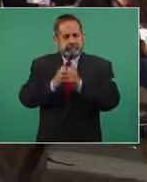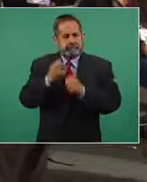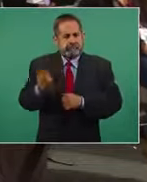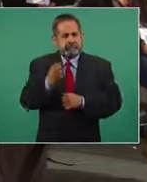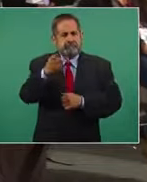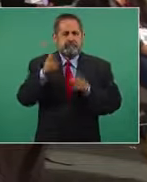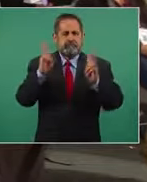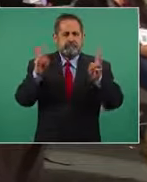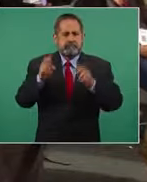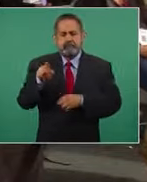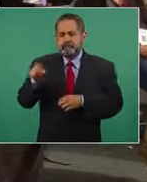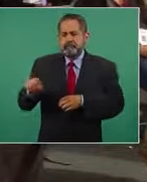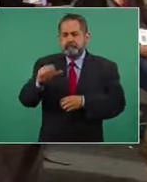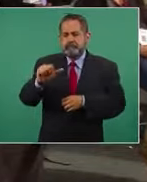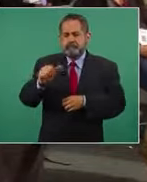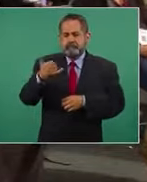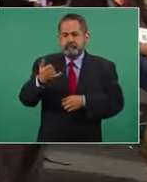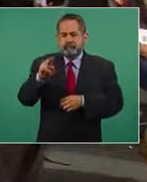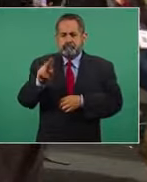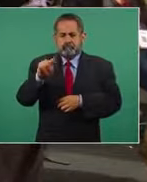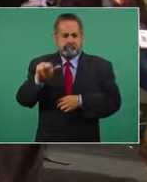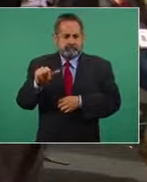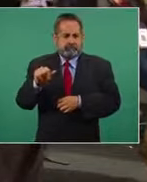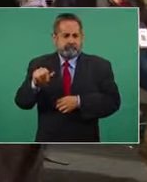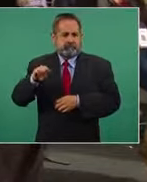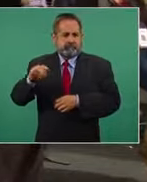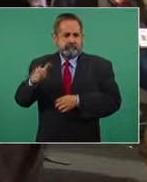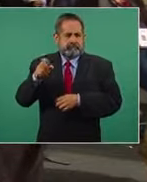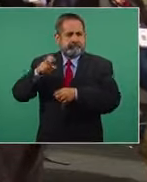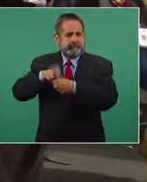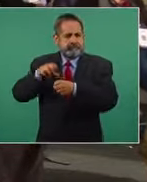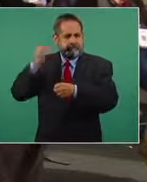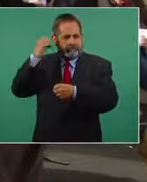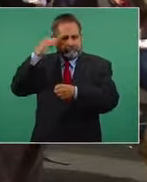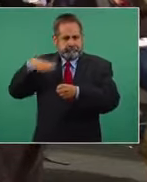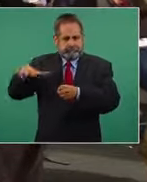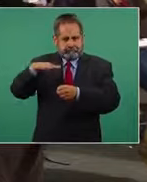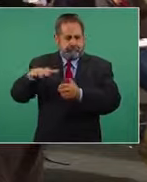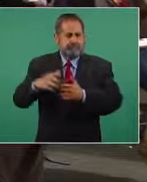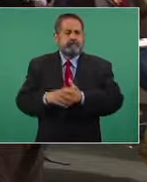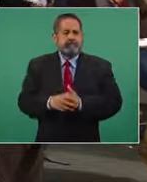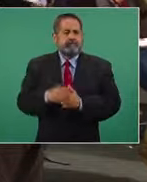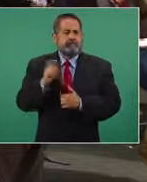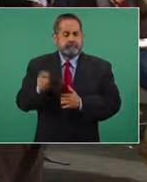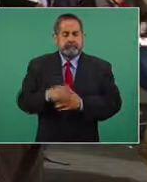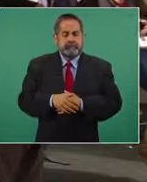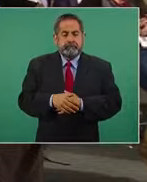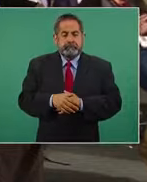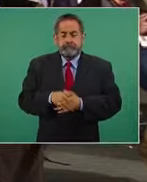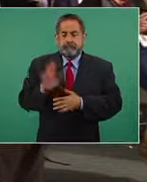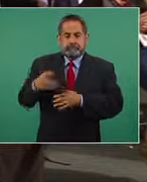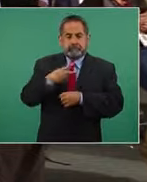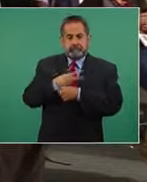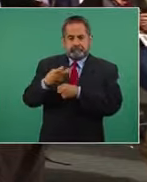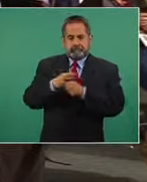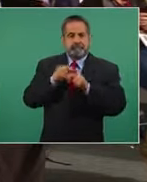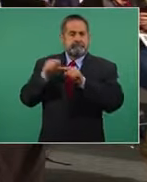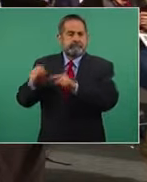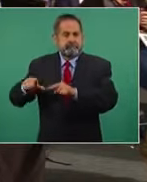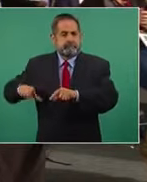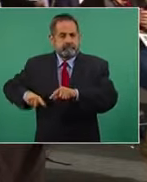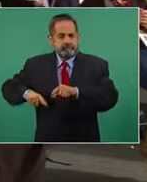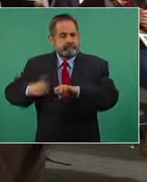el tema de Ayutla, de la Ayutla Mije, allá en Oaxaca. Finalmente recibí una invitación del gobierno